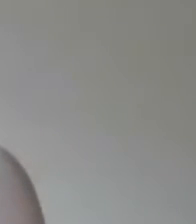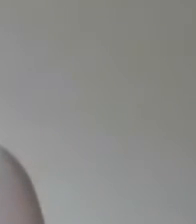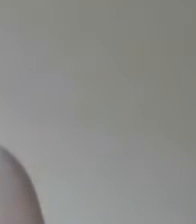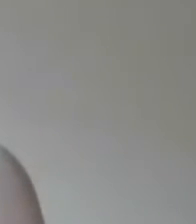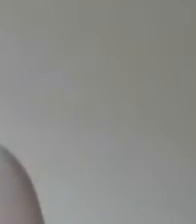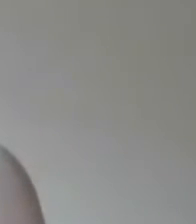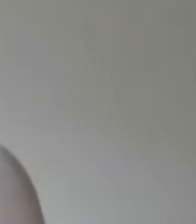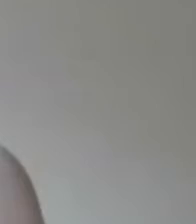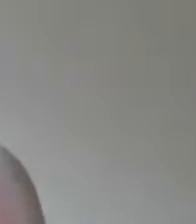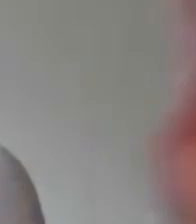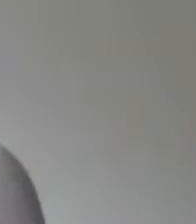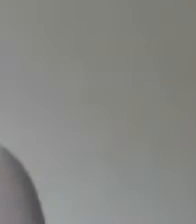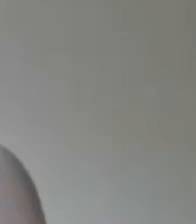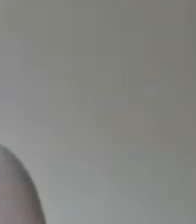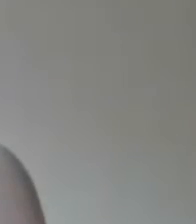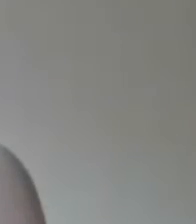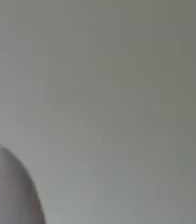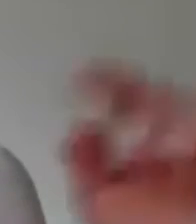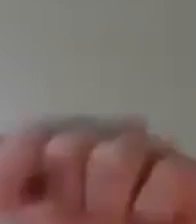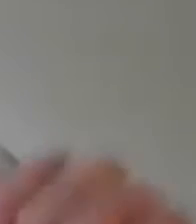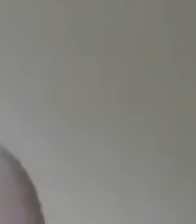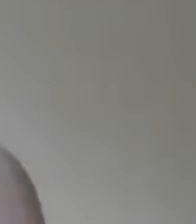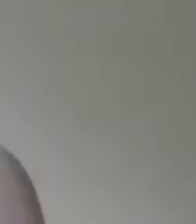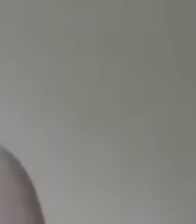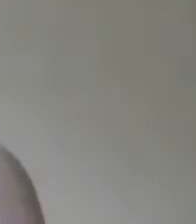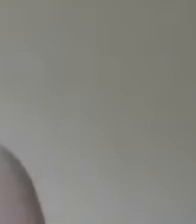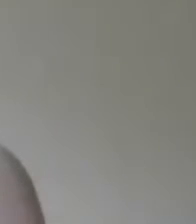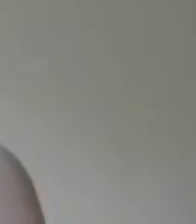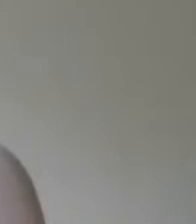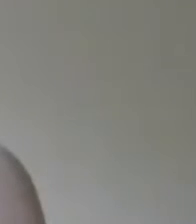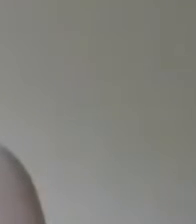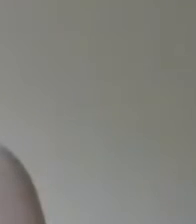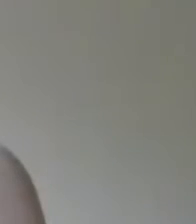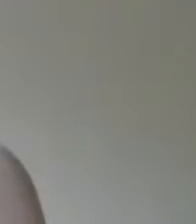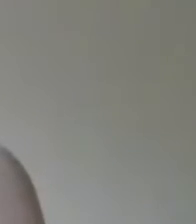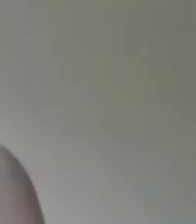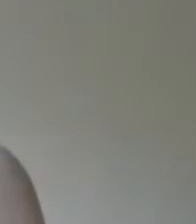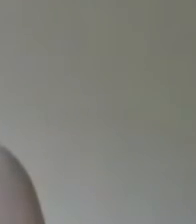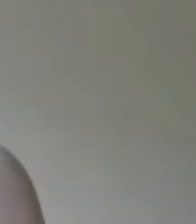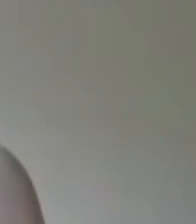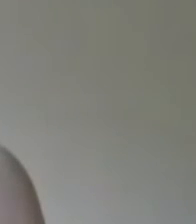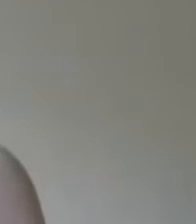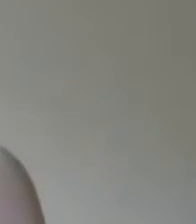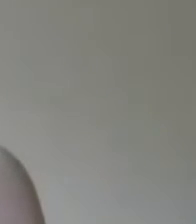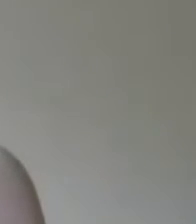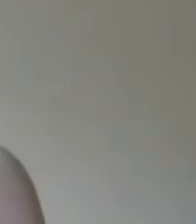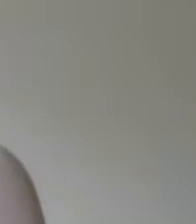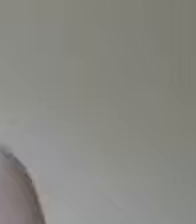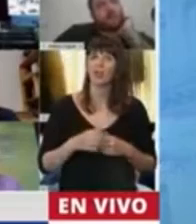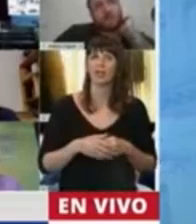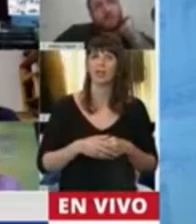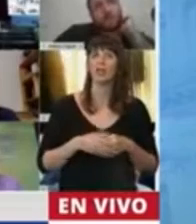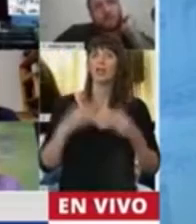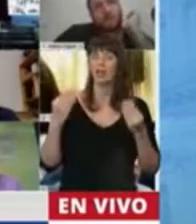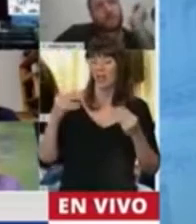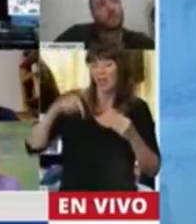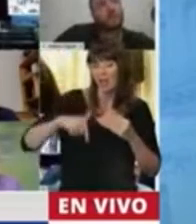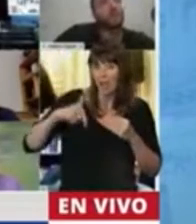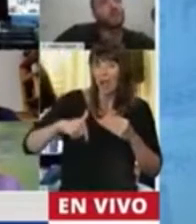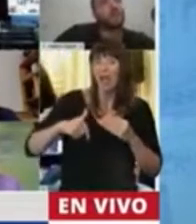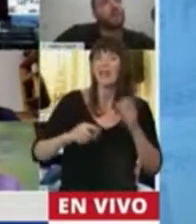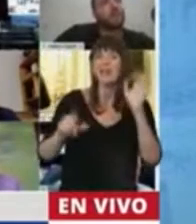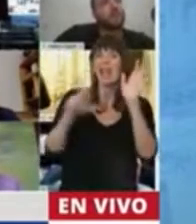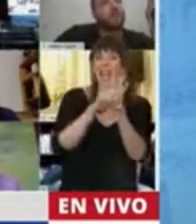trabajador que es contratado por una empresa de Ushuaia en Córdoba y nunca se tuvo en cuenta la posibilidad de